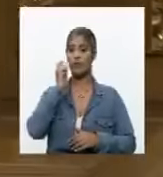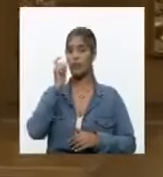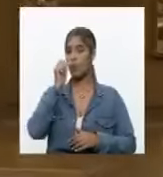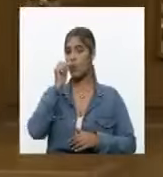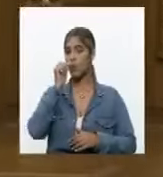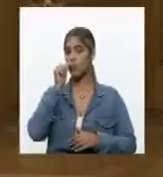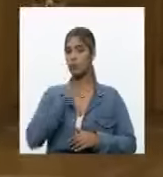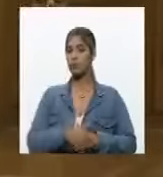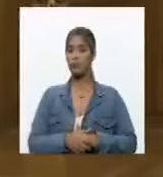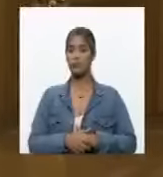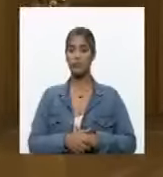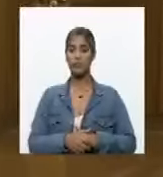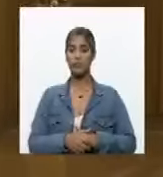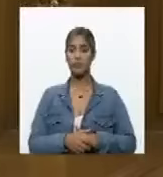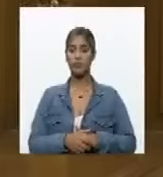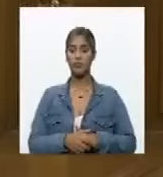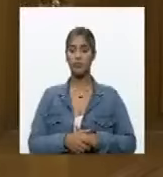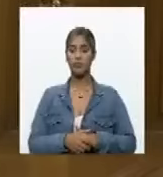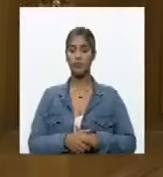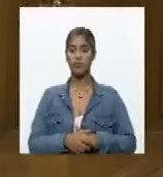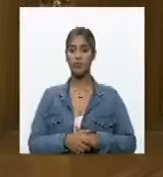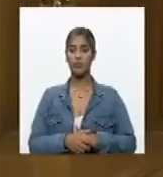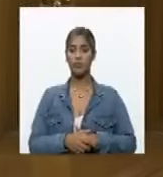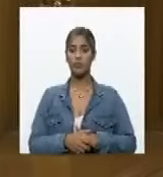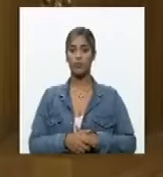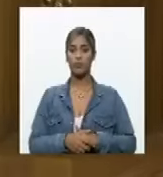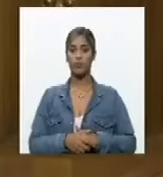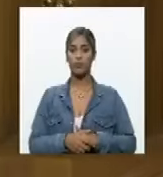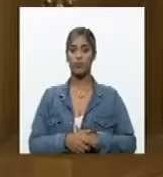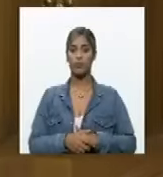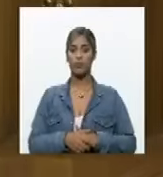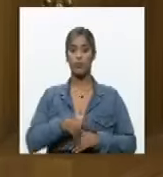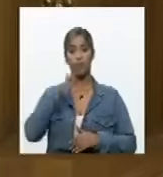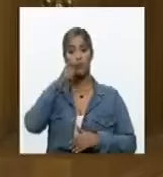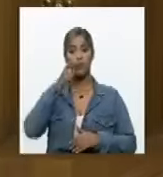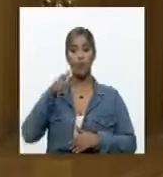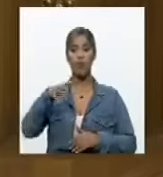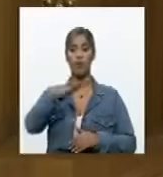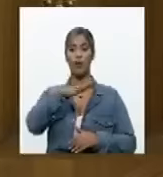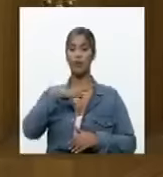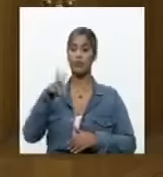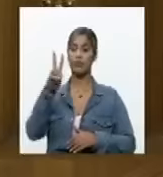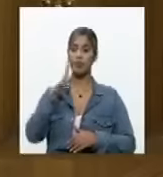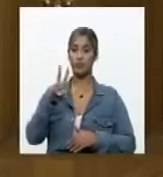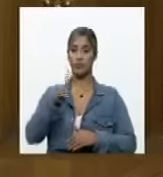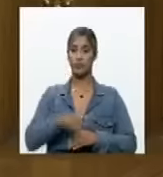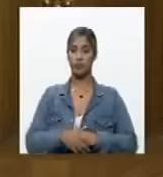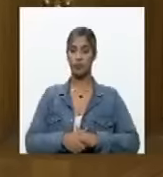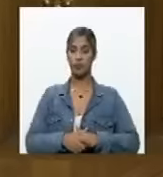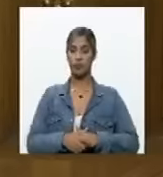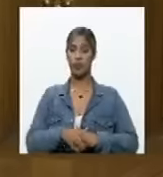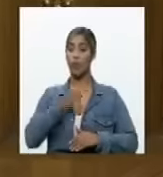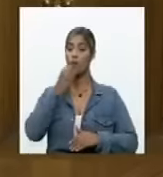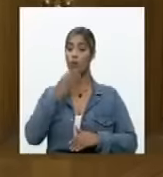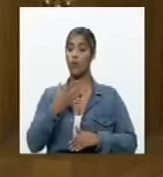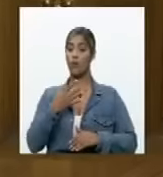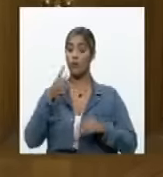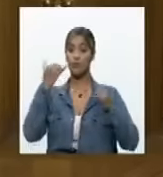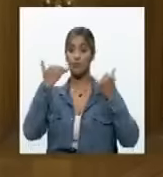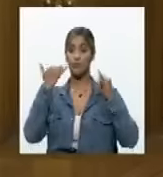América Pérez, colegas parlamentarios, pueblo de Venezuela. Bueno, se